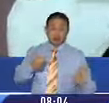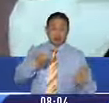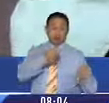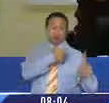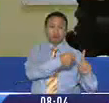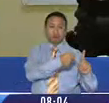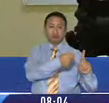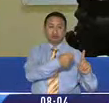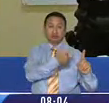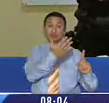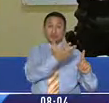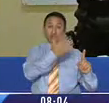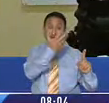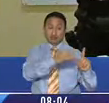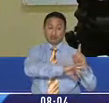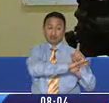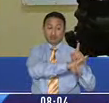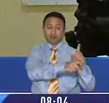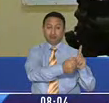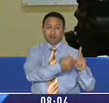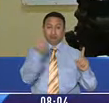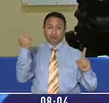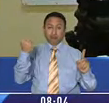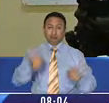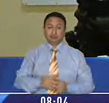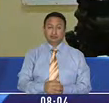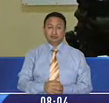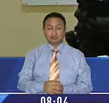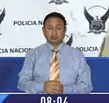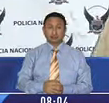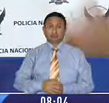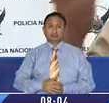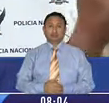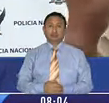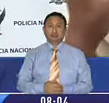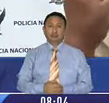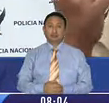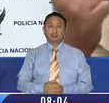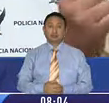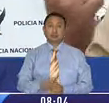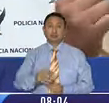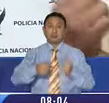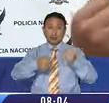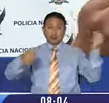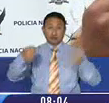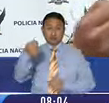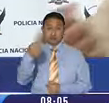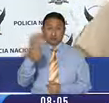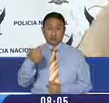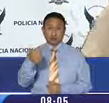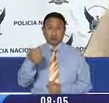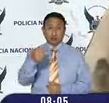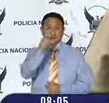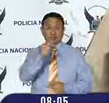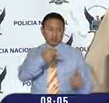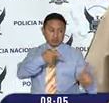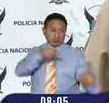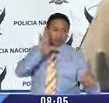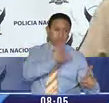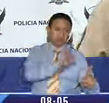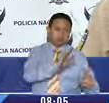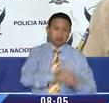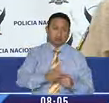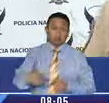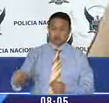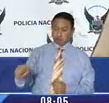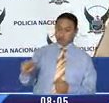que pase para despojarle de todo objeto de valor que cuente en su poder. Utilizaba un arma blanca, un cuchillo, para la intimidad. Claro, si a mí